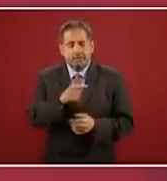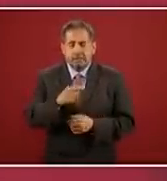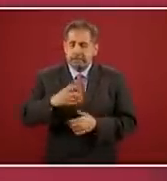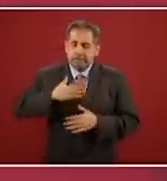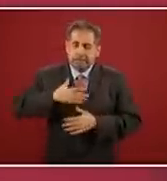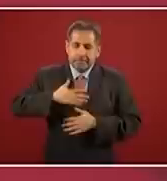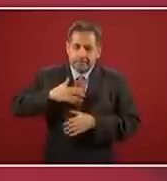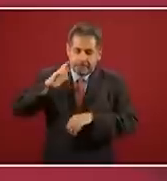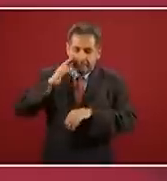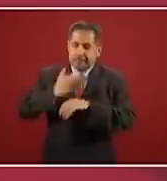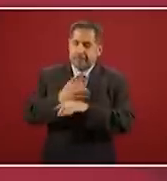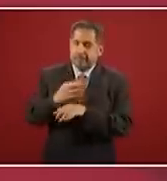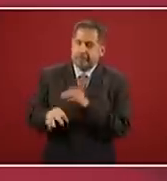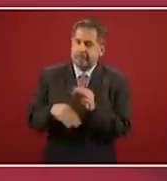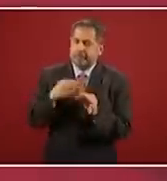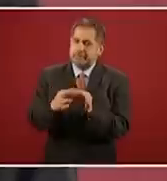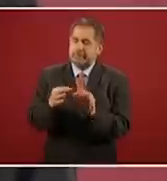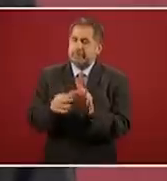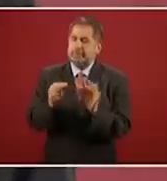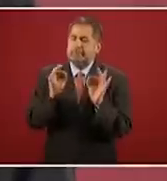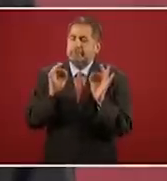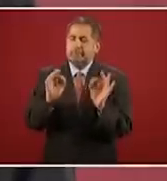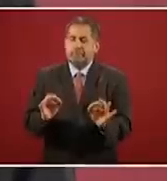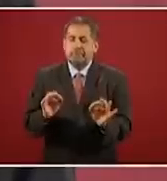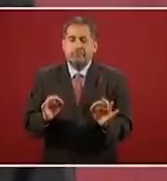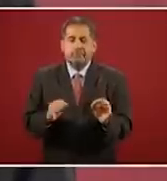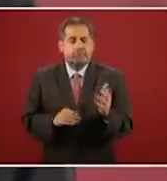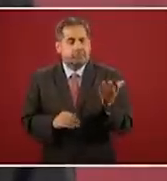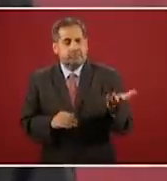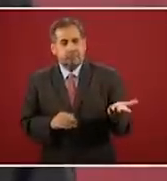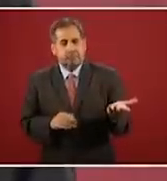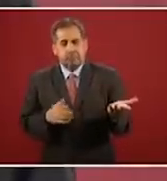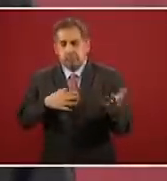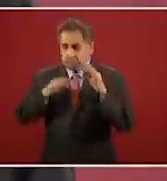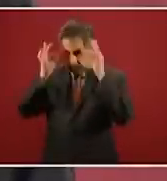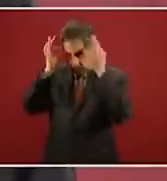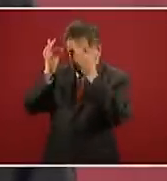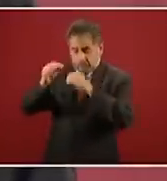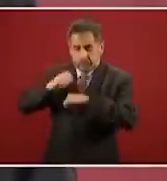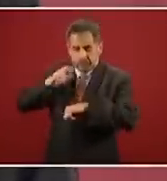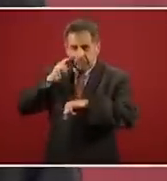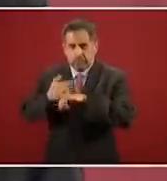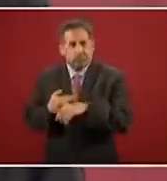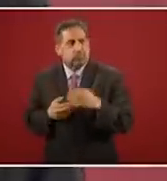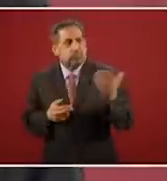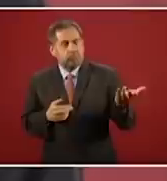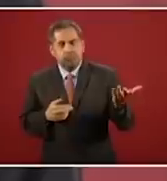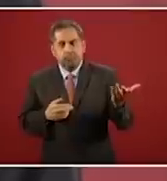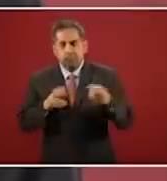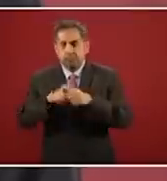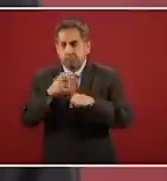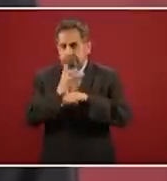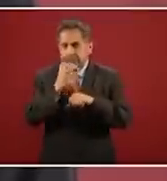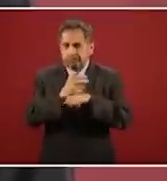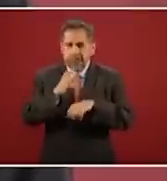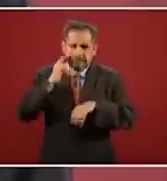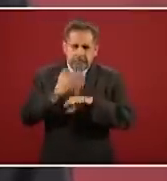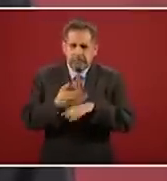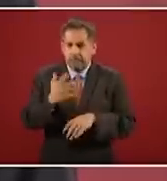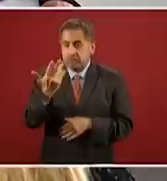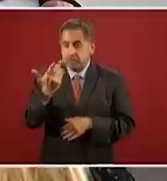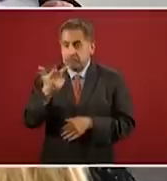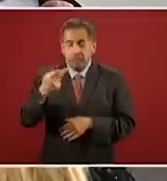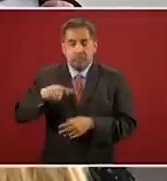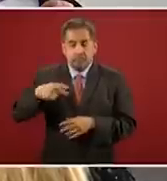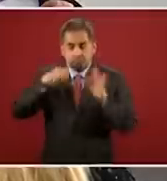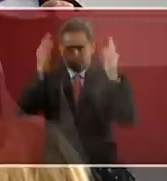una responsabilidad de los consulados que hay en Estados Unidos. 50